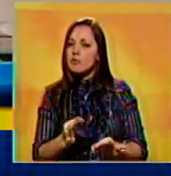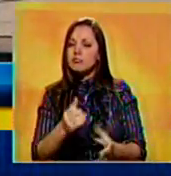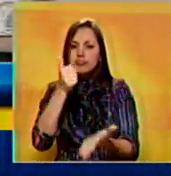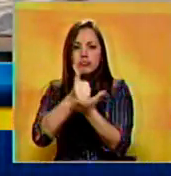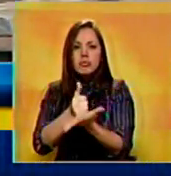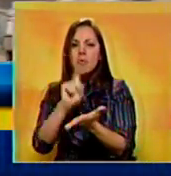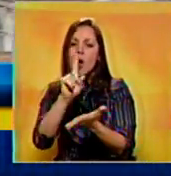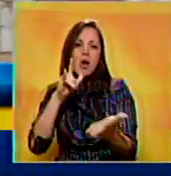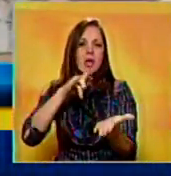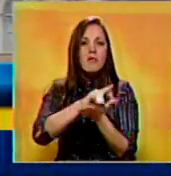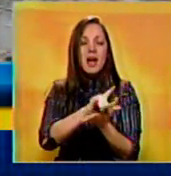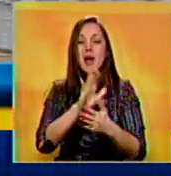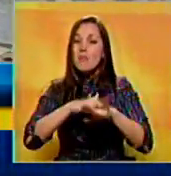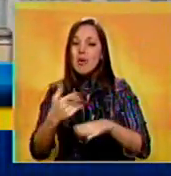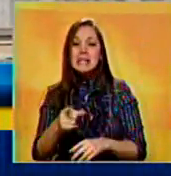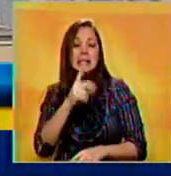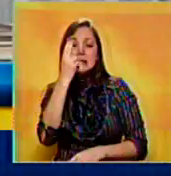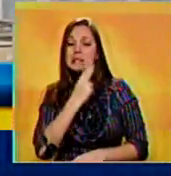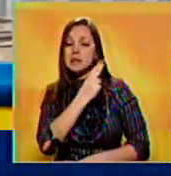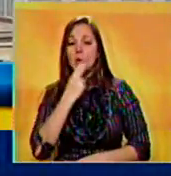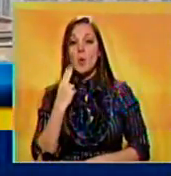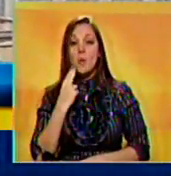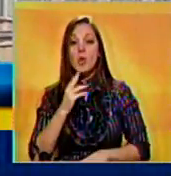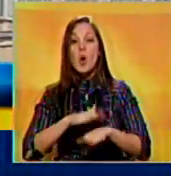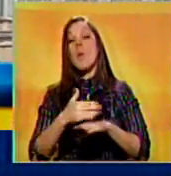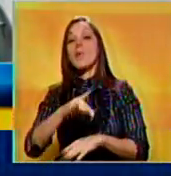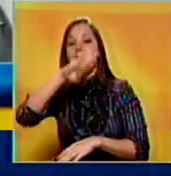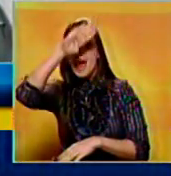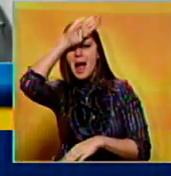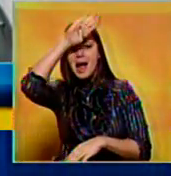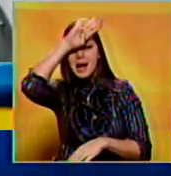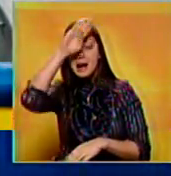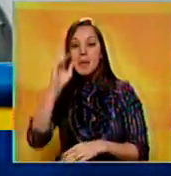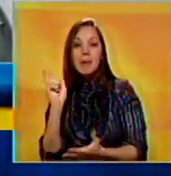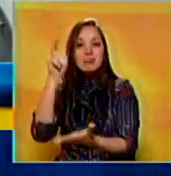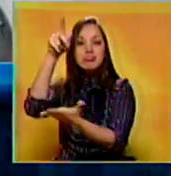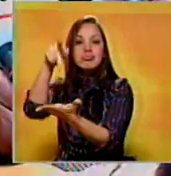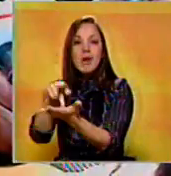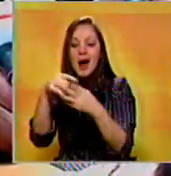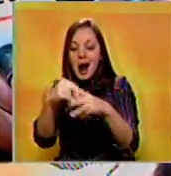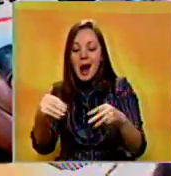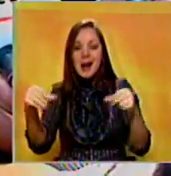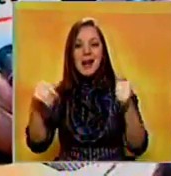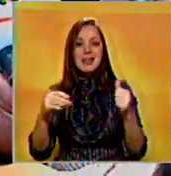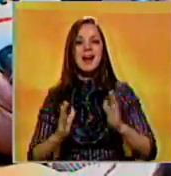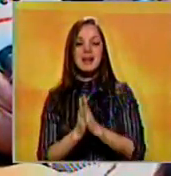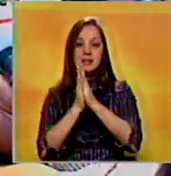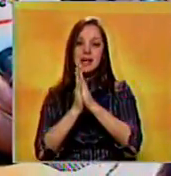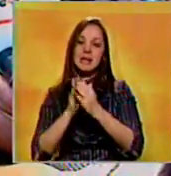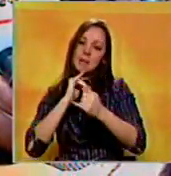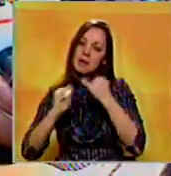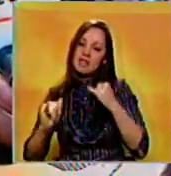estado ya que tiene una agenda apretada por la visita del Papa Francisco a Tierra Santa prevista para finales de mes